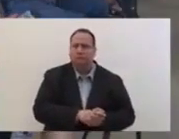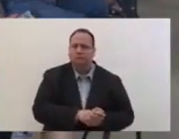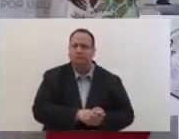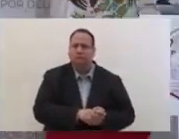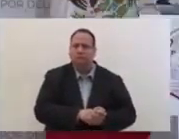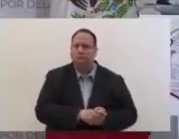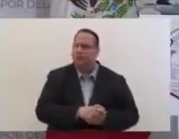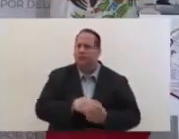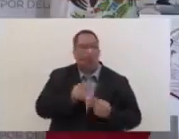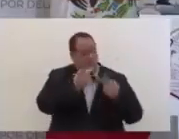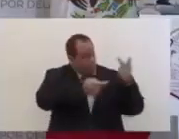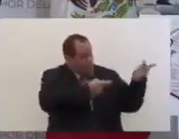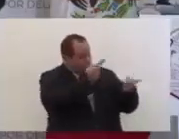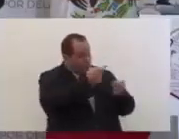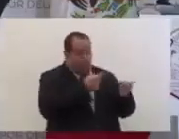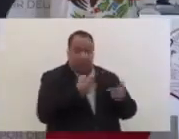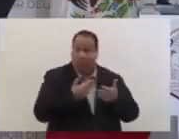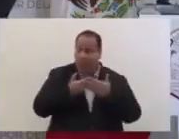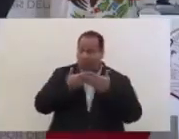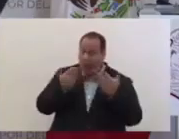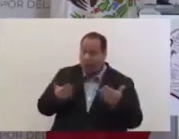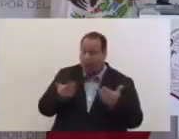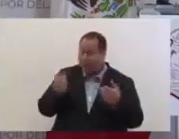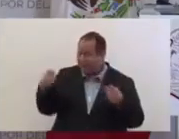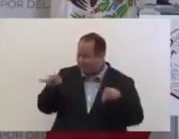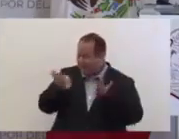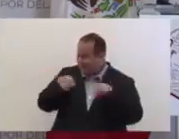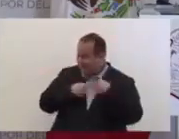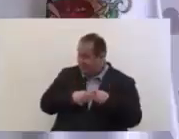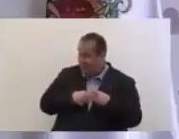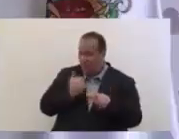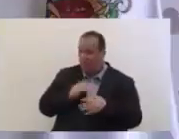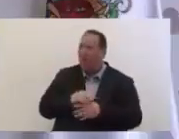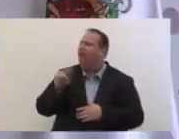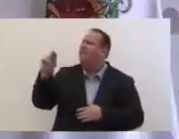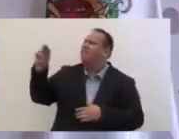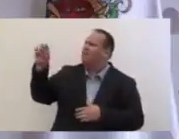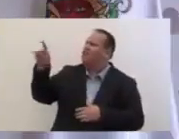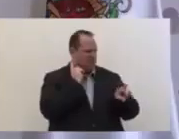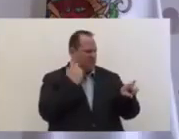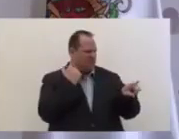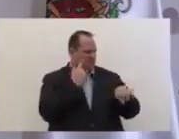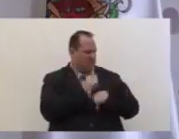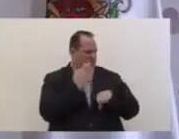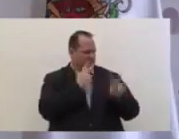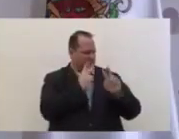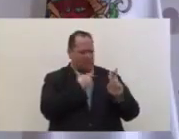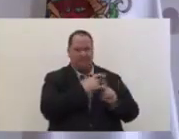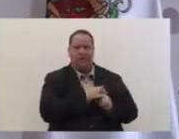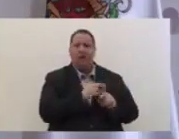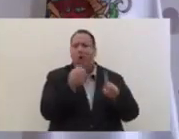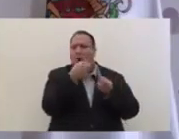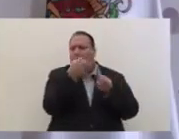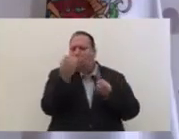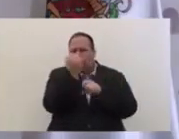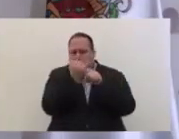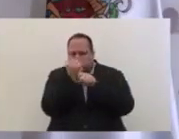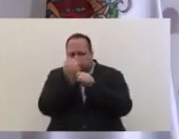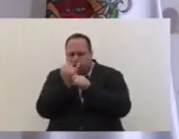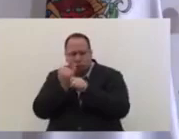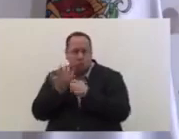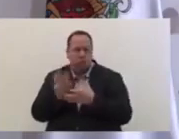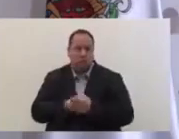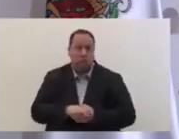No, ningún, en la actual administración no existe ninguno de ellos. Néstor, si nos puedes ayudar para que justamente al proceso de las